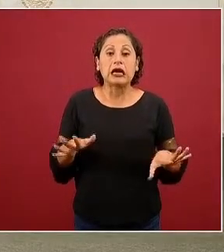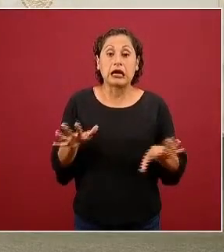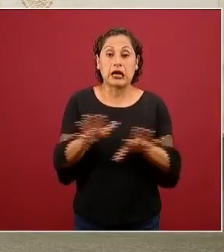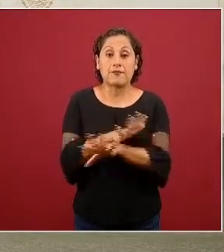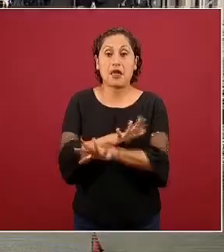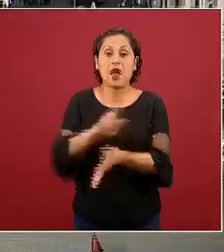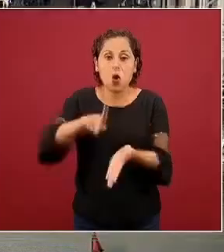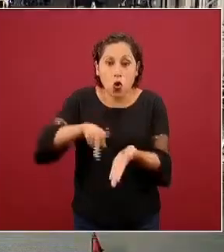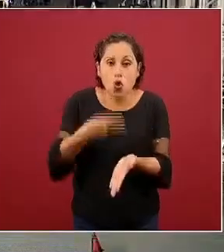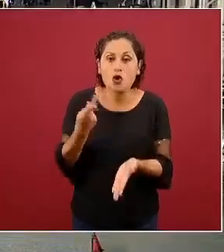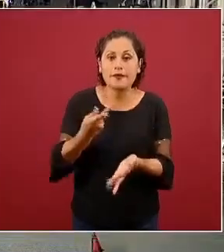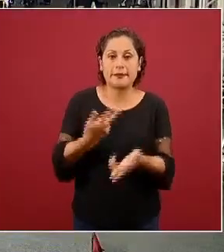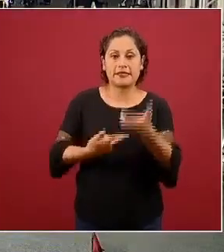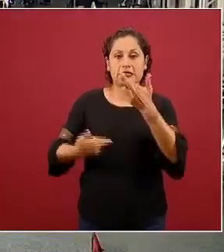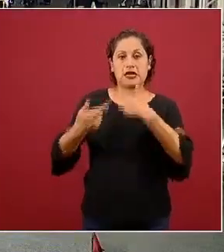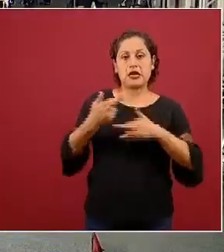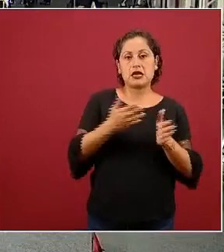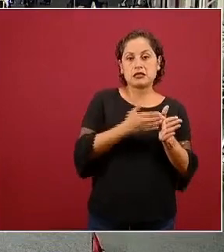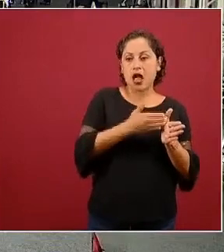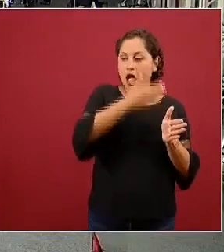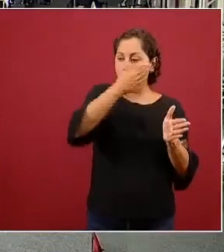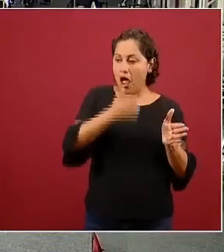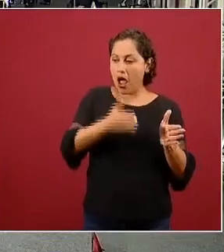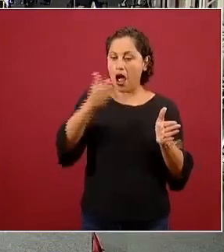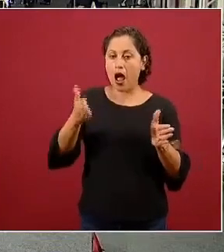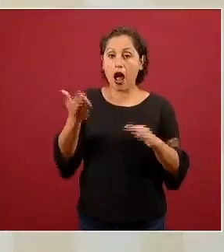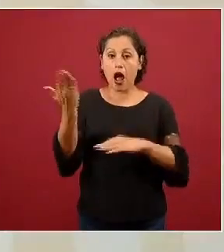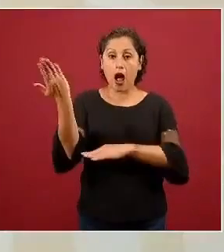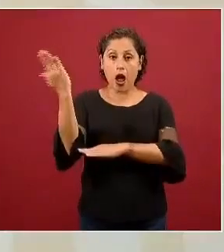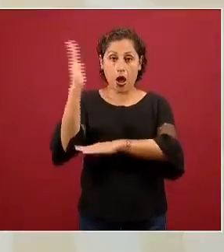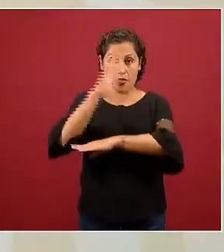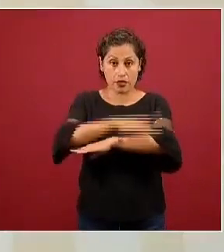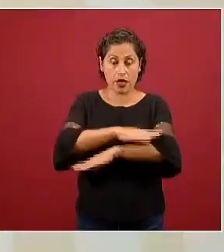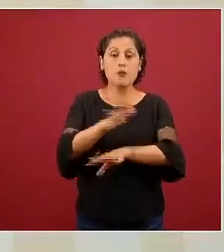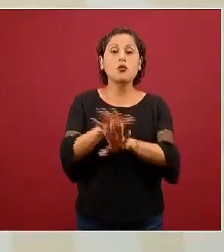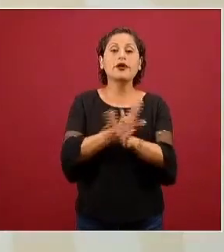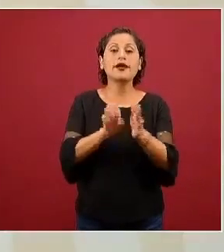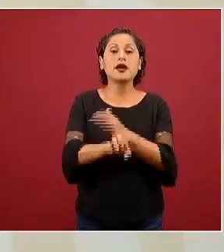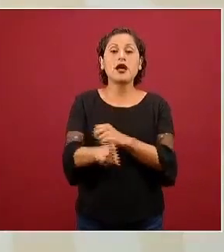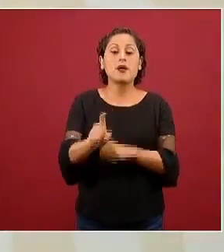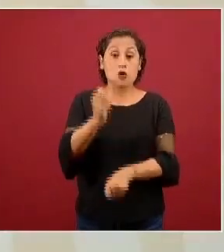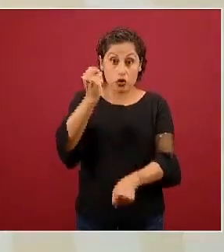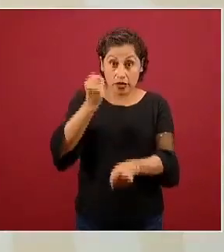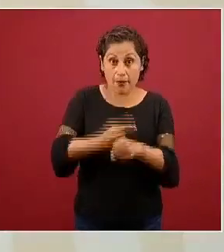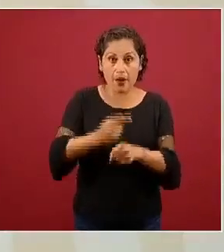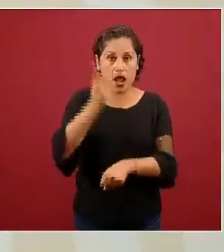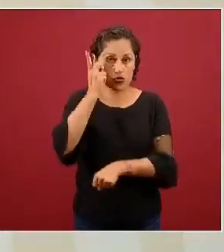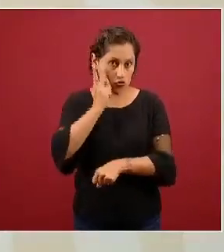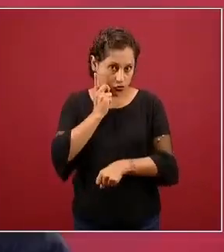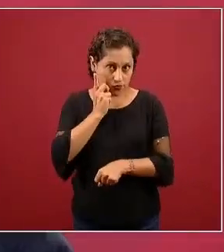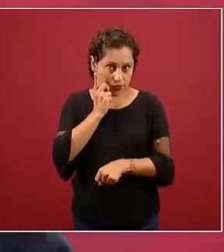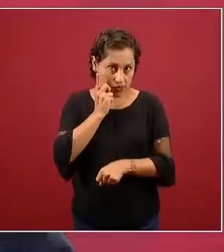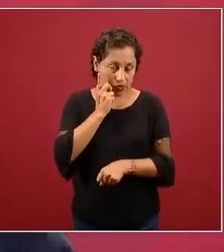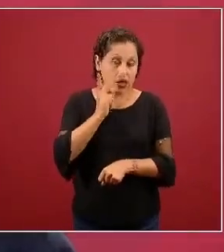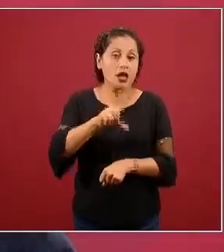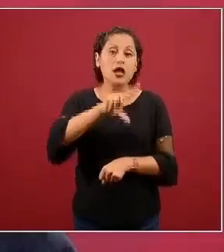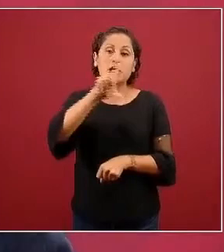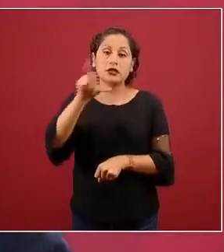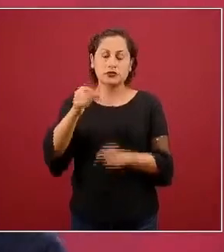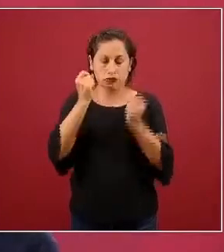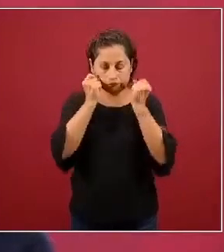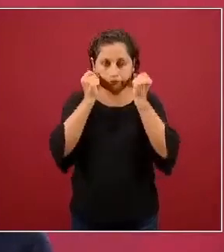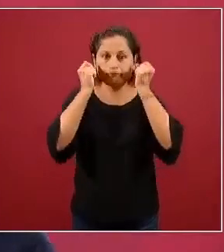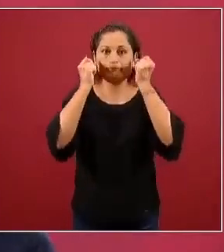¿no? Entonces, empezar a acostarnos a la misma hora y a levantarnos a la misma hora, lo más